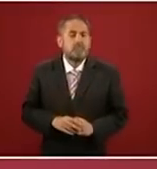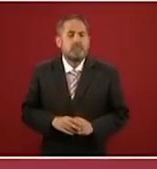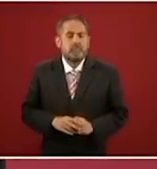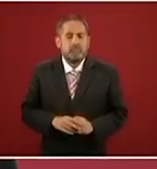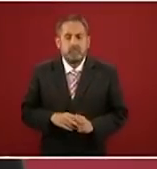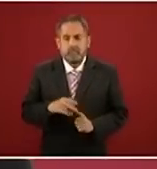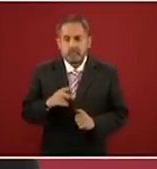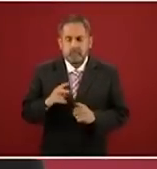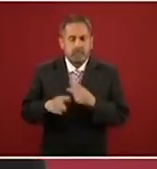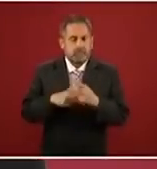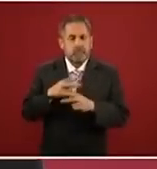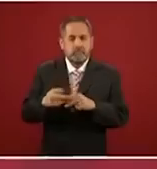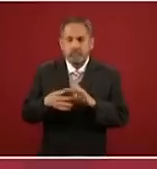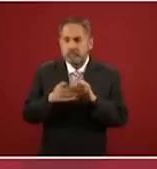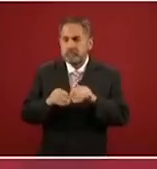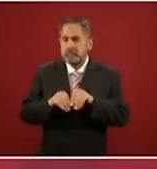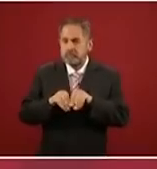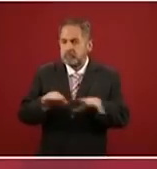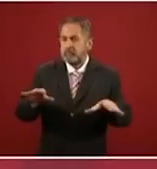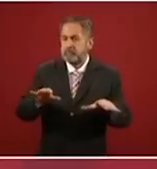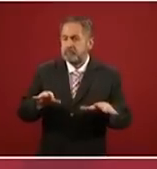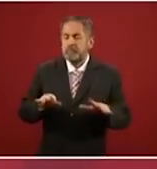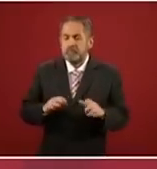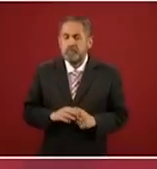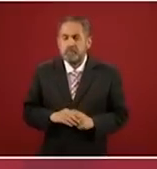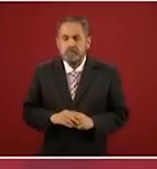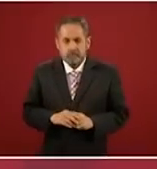se va a informar